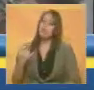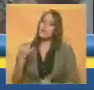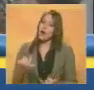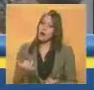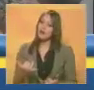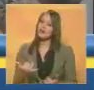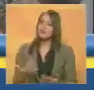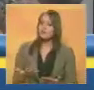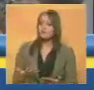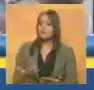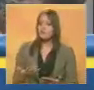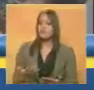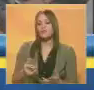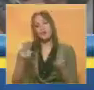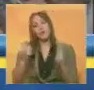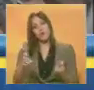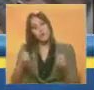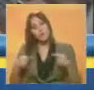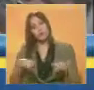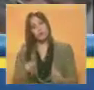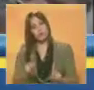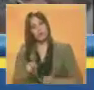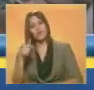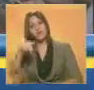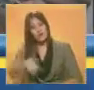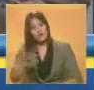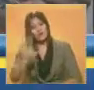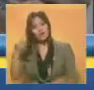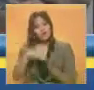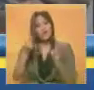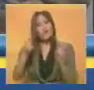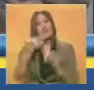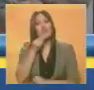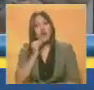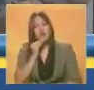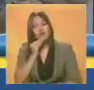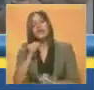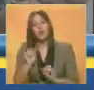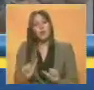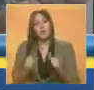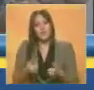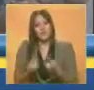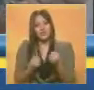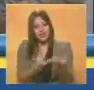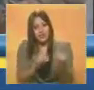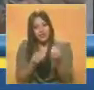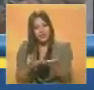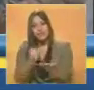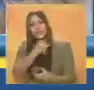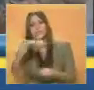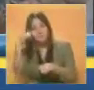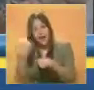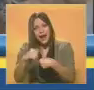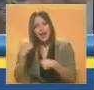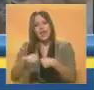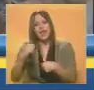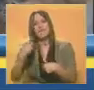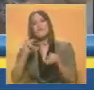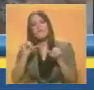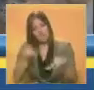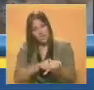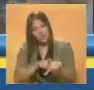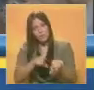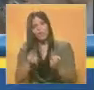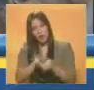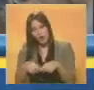haciendo esa nueva oportunidad hoy a 5.000 nuevos jóvenes estamos empezando a entregar unas zonas de maracaibo paulatinamente vamos a